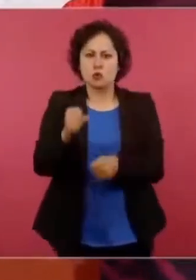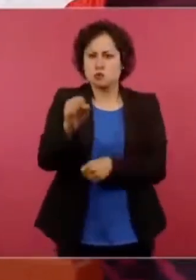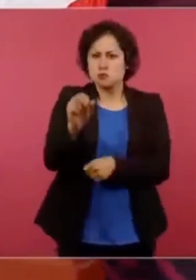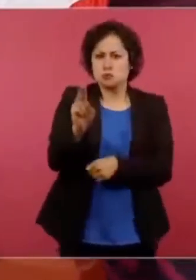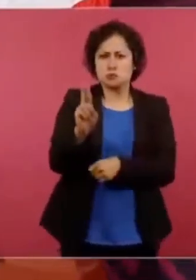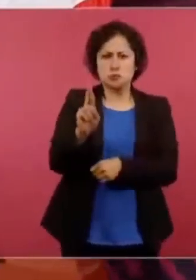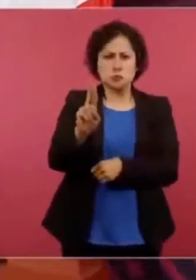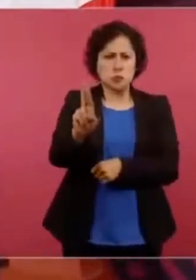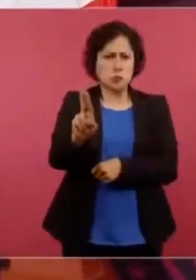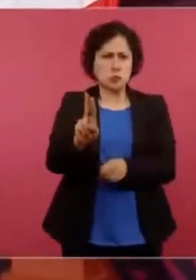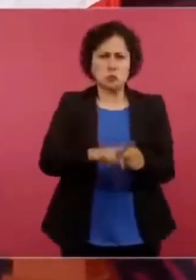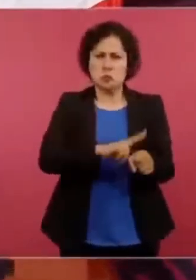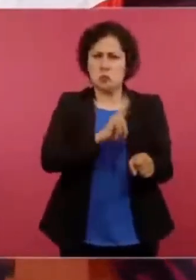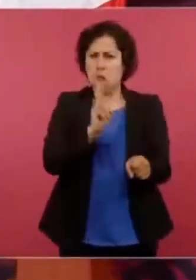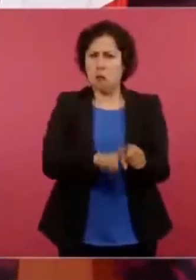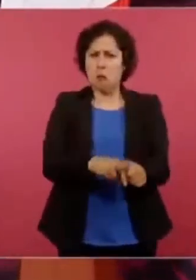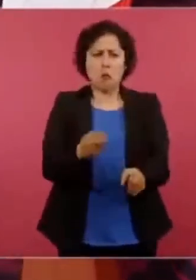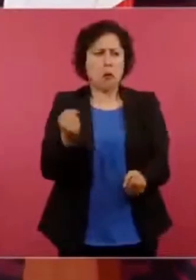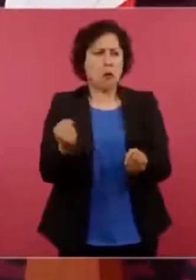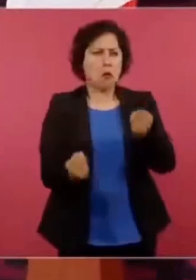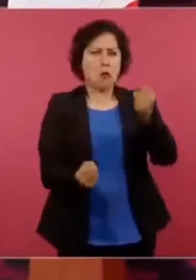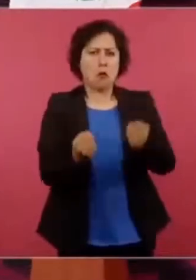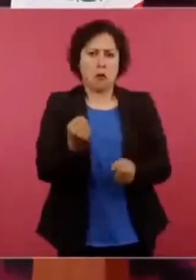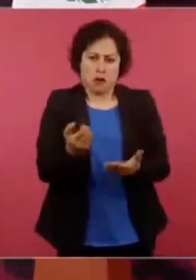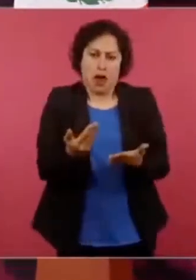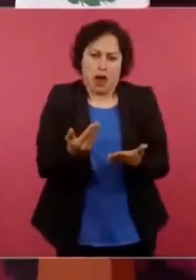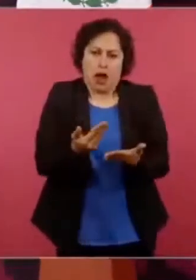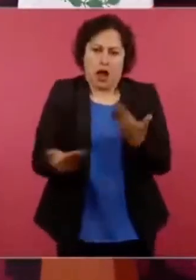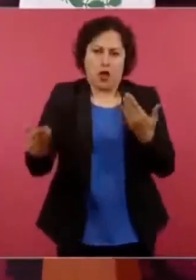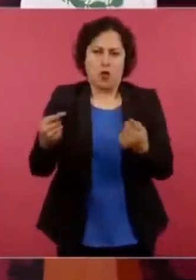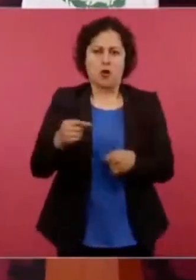suru, así como ahora el Jetta,